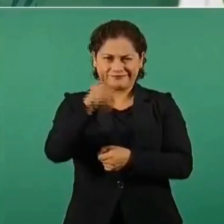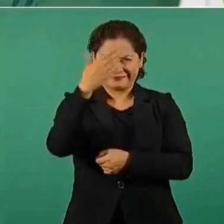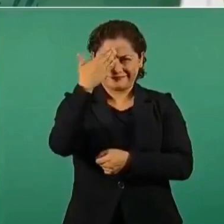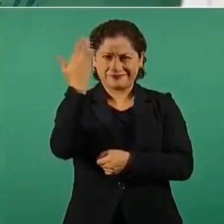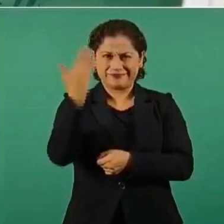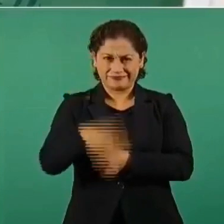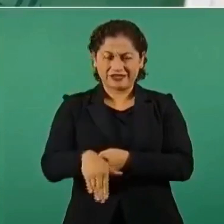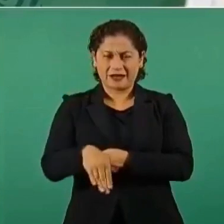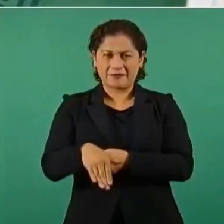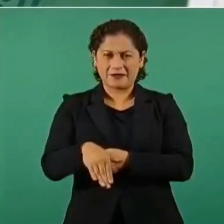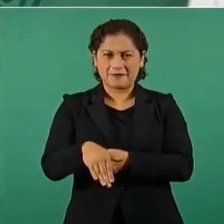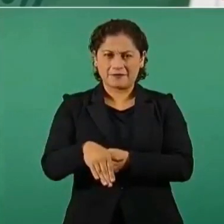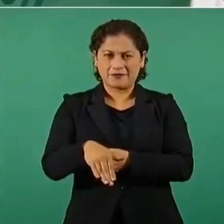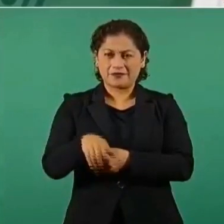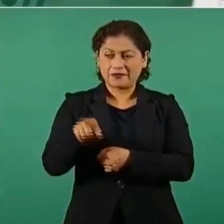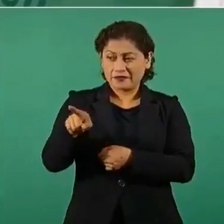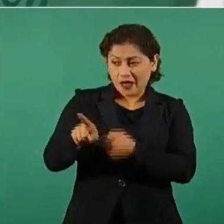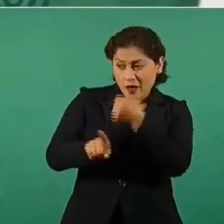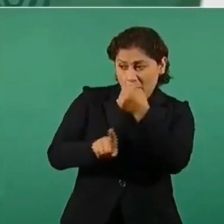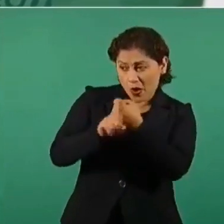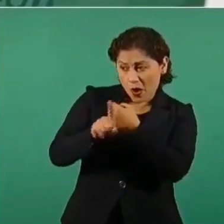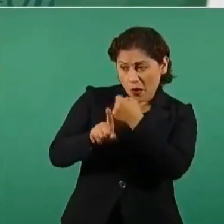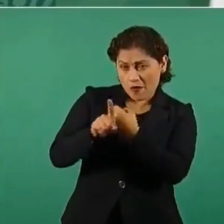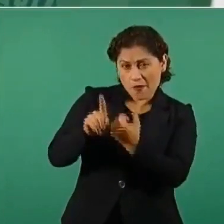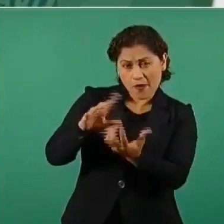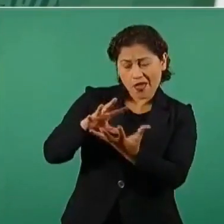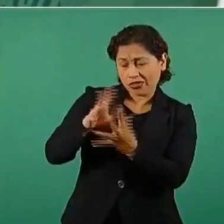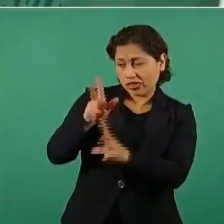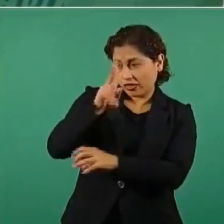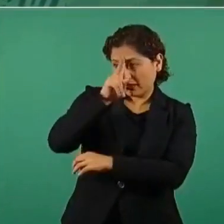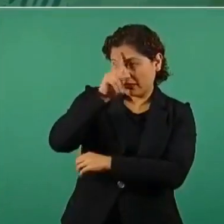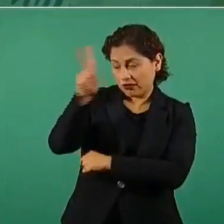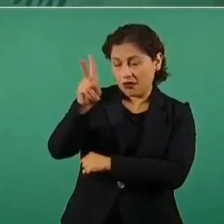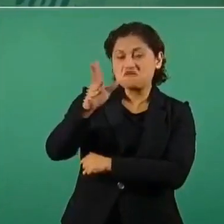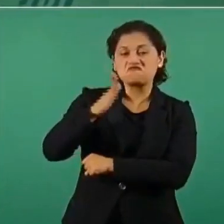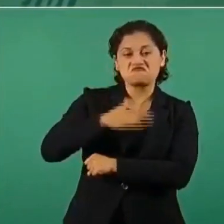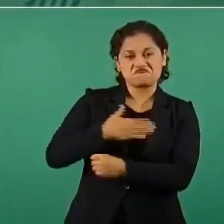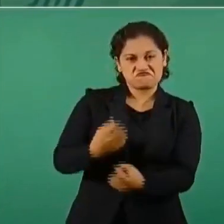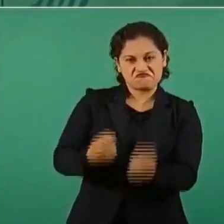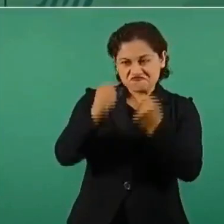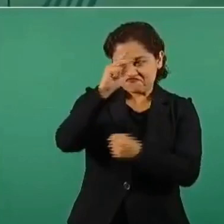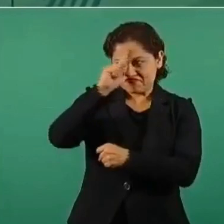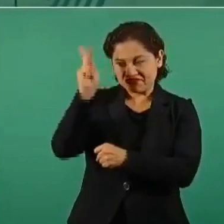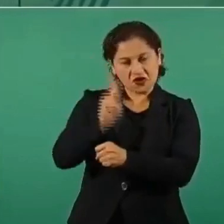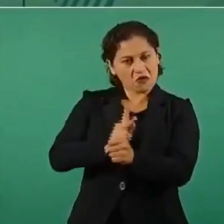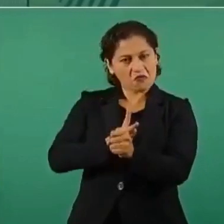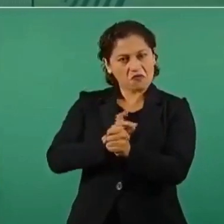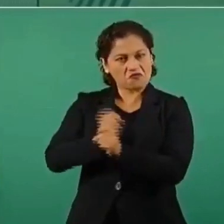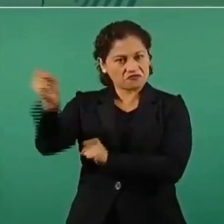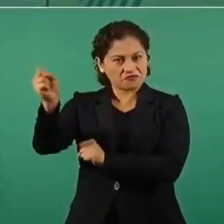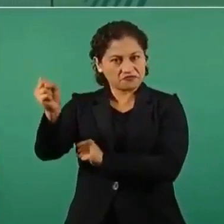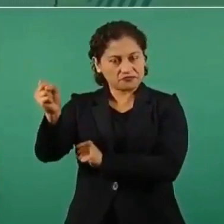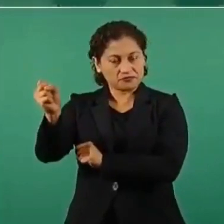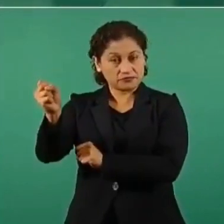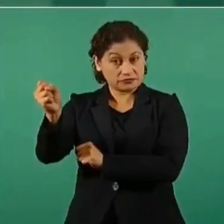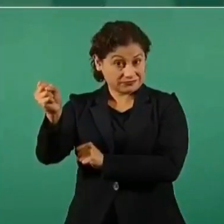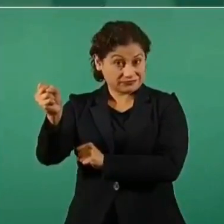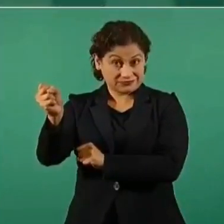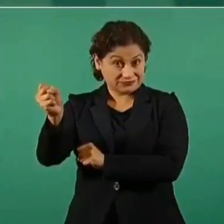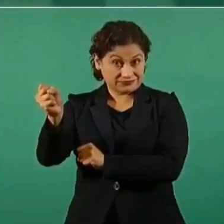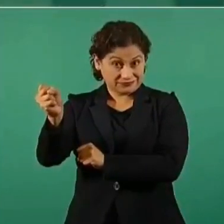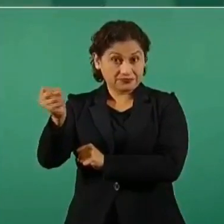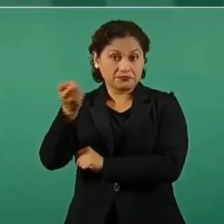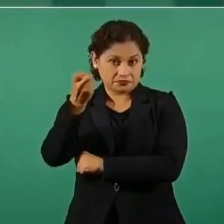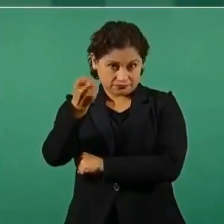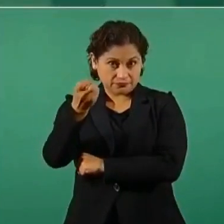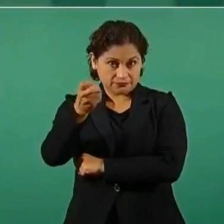violencia con la violencia, o porque eso fue lo que se aplicó.